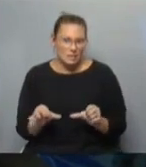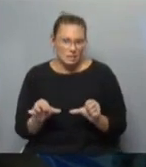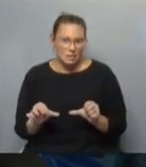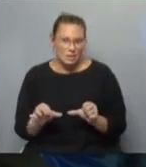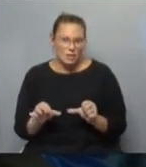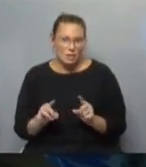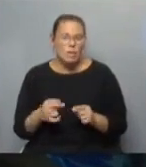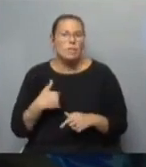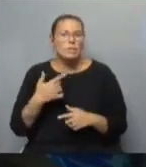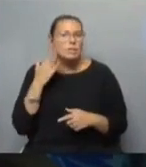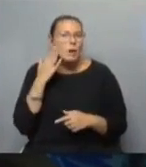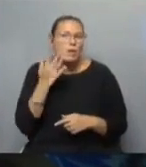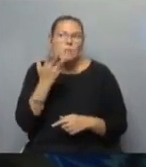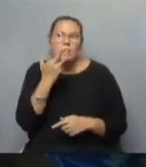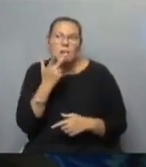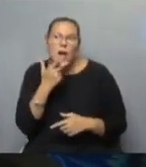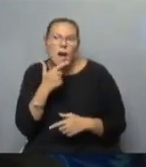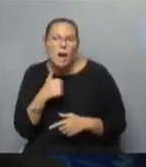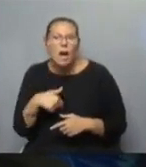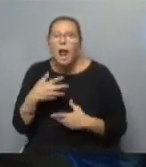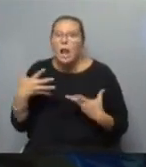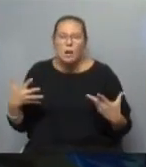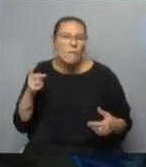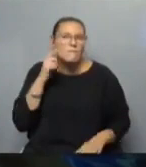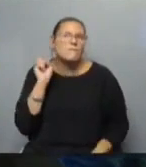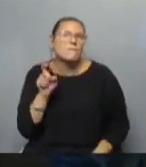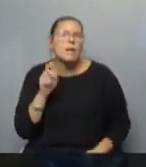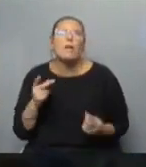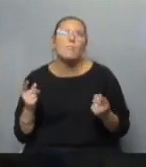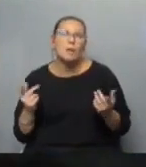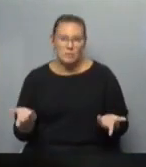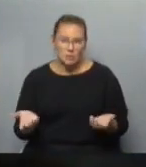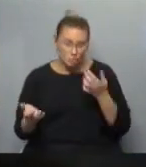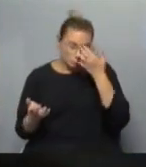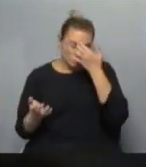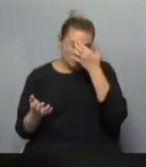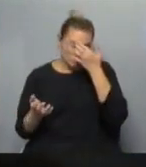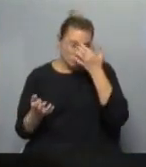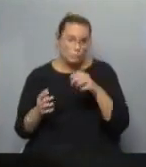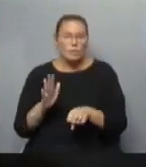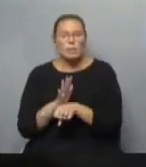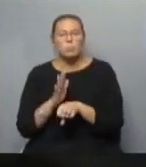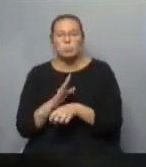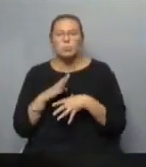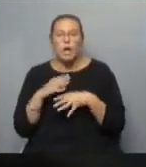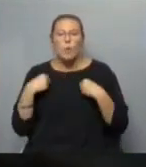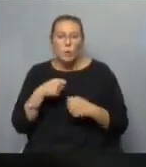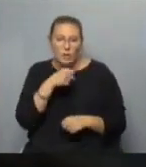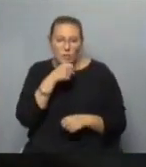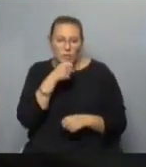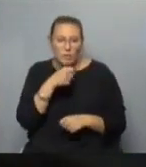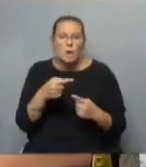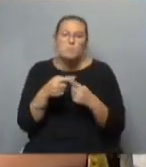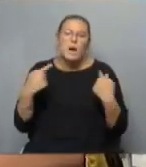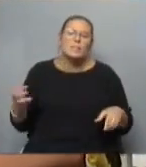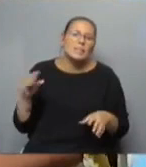Saber que algo te gusta, te fascina, te produce placer. En esto de la escuela de la vejez, ¿qué materias